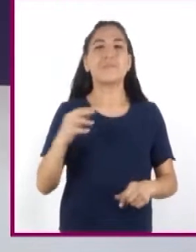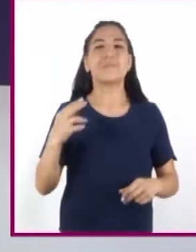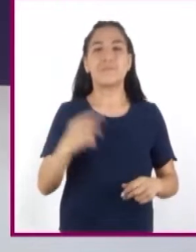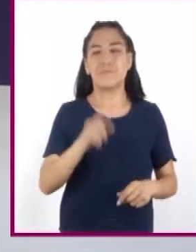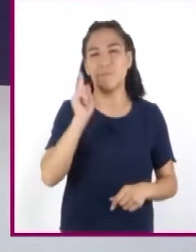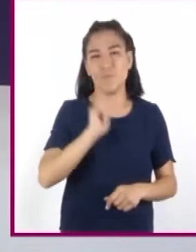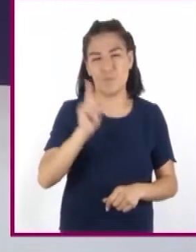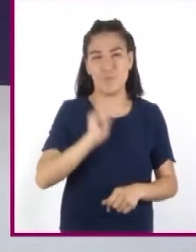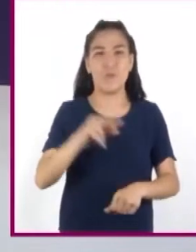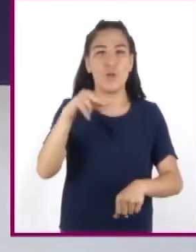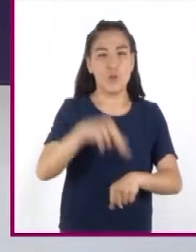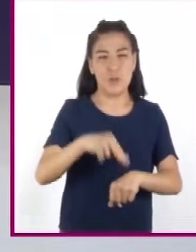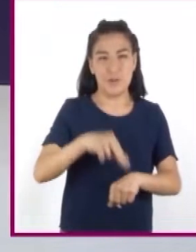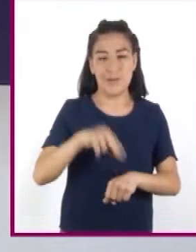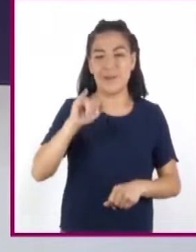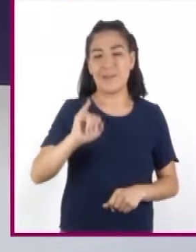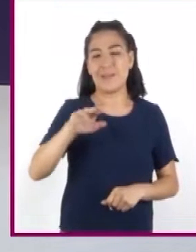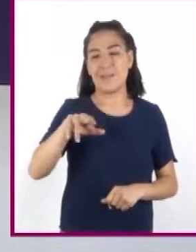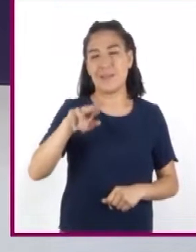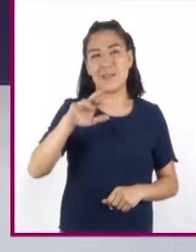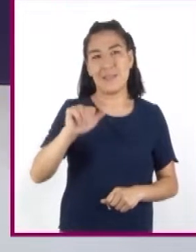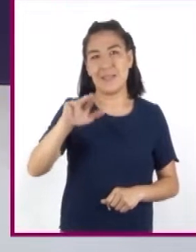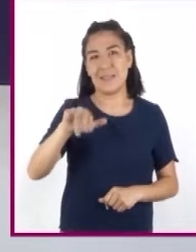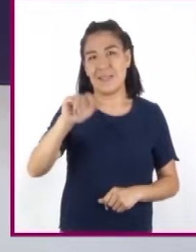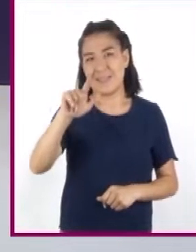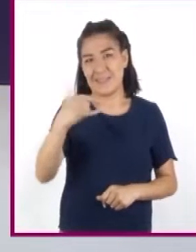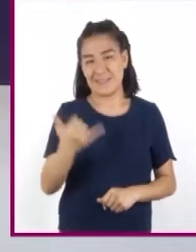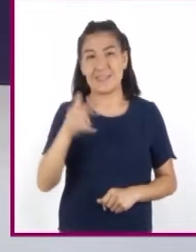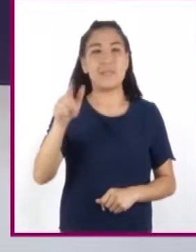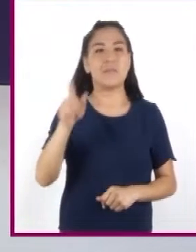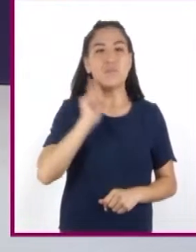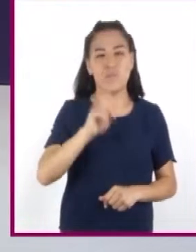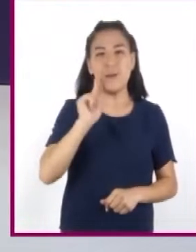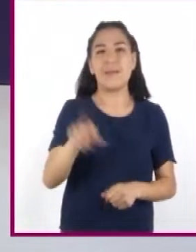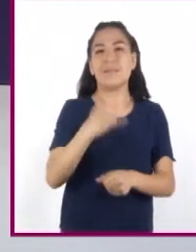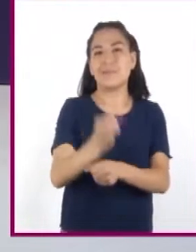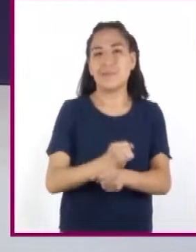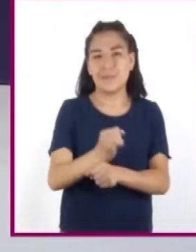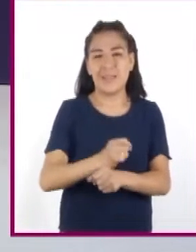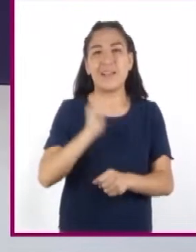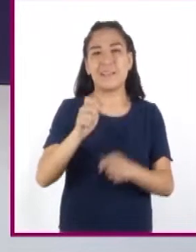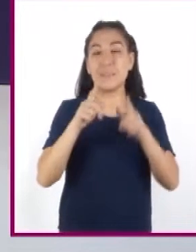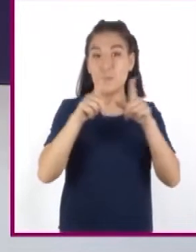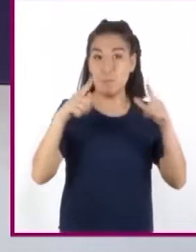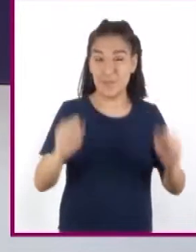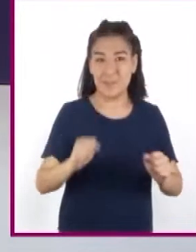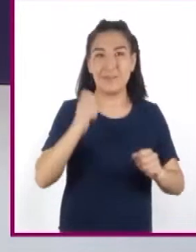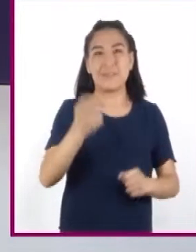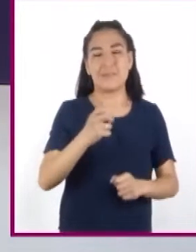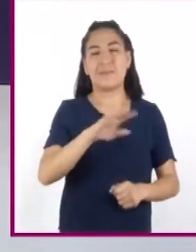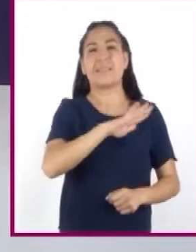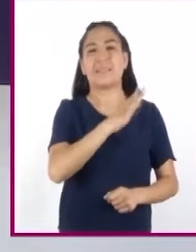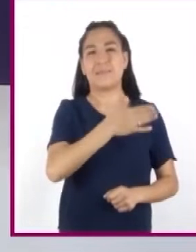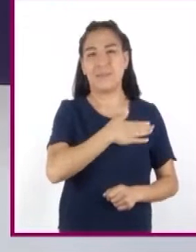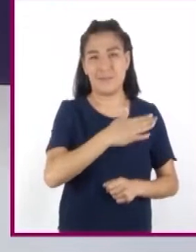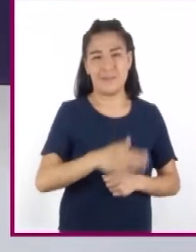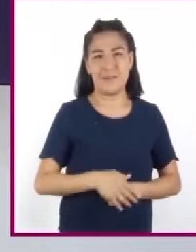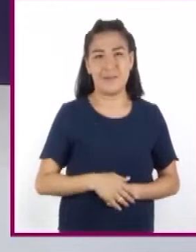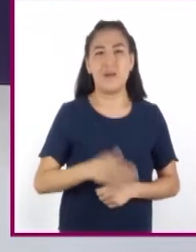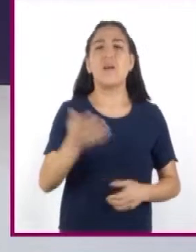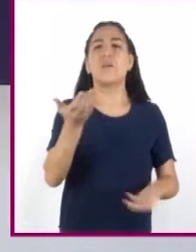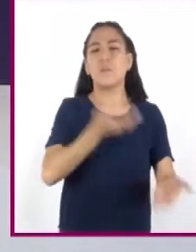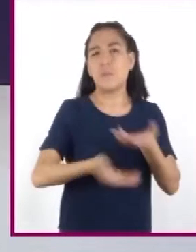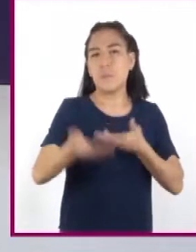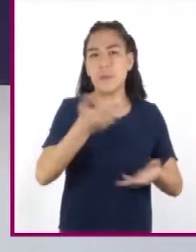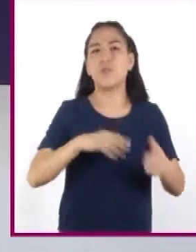doctora Idaneli Mora Peralta. Ella es investigadora en el área de lingüística del español y nos